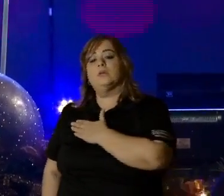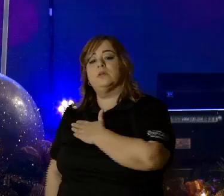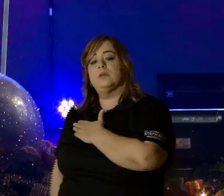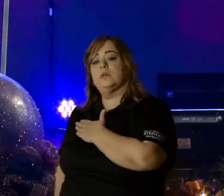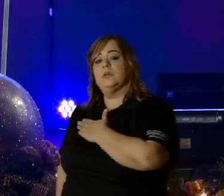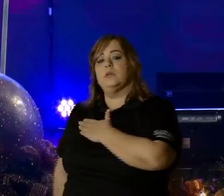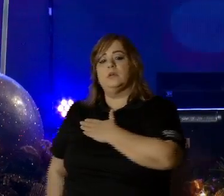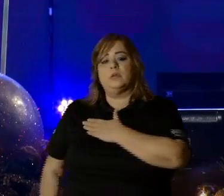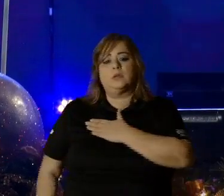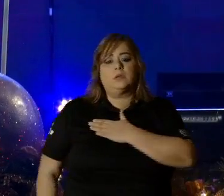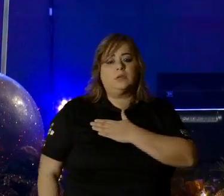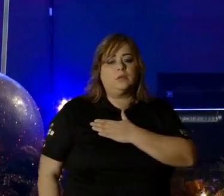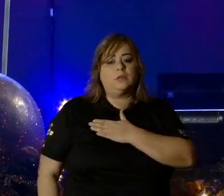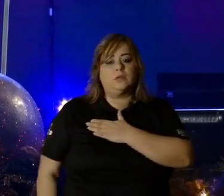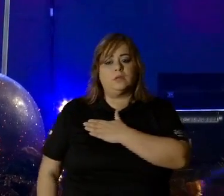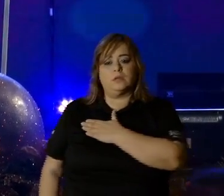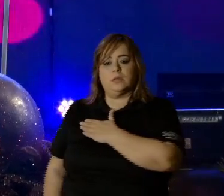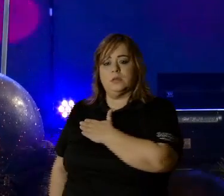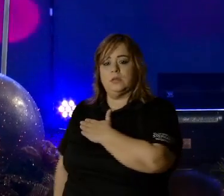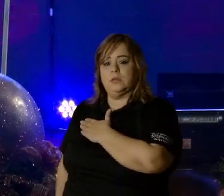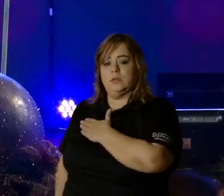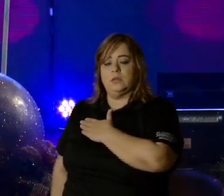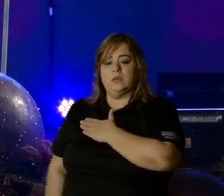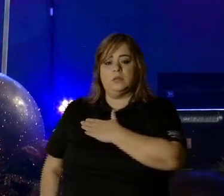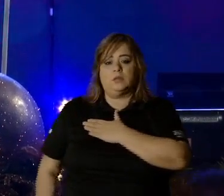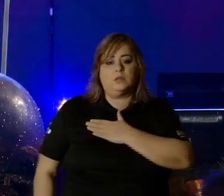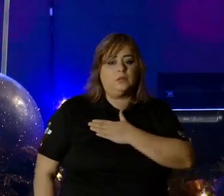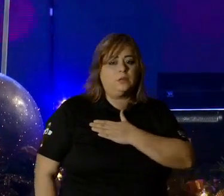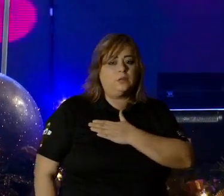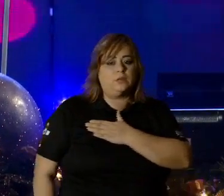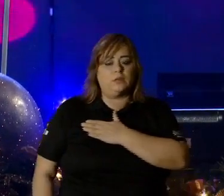corazón en ti ha